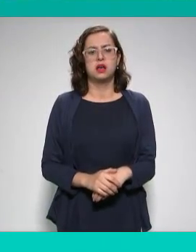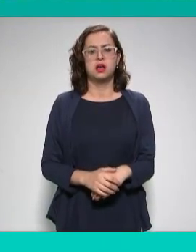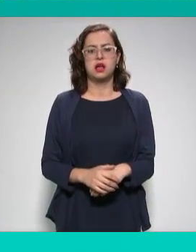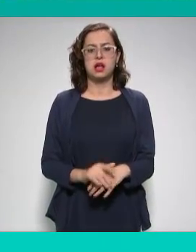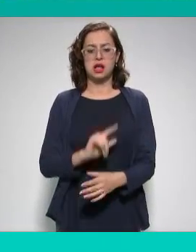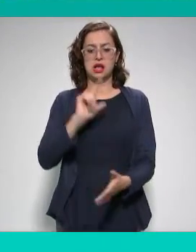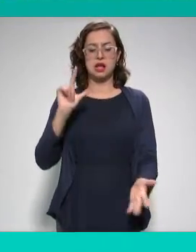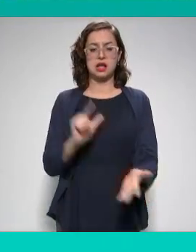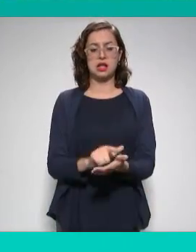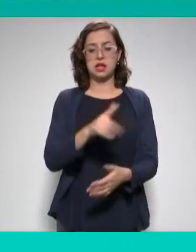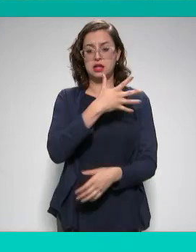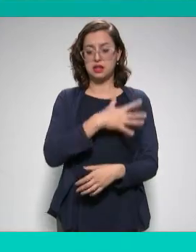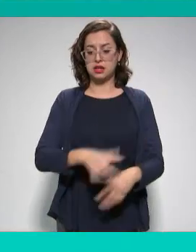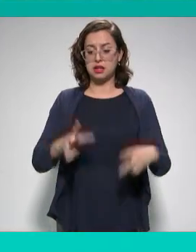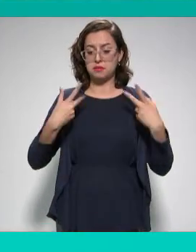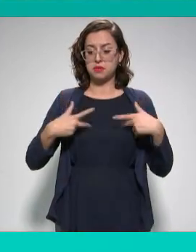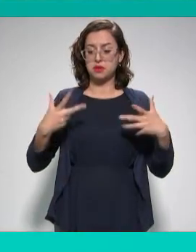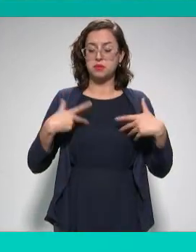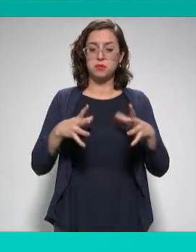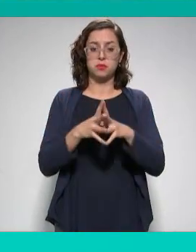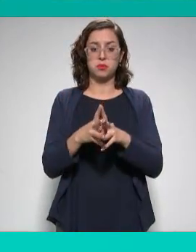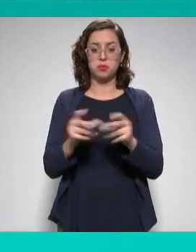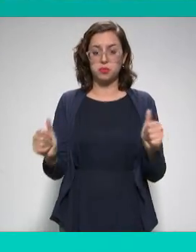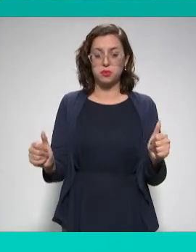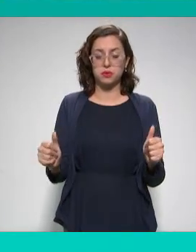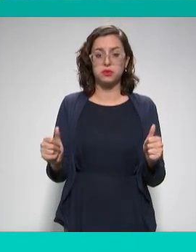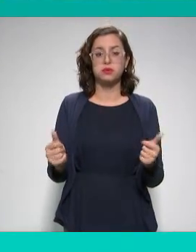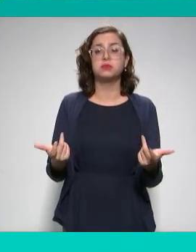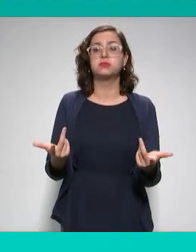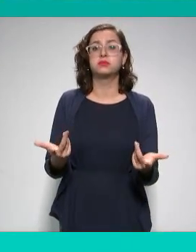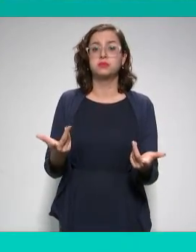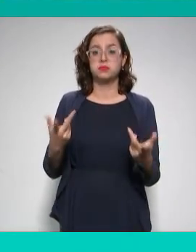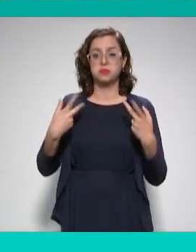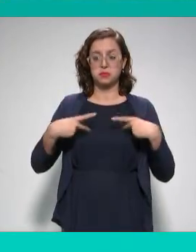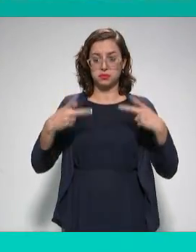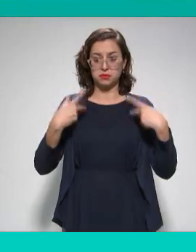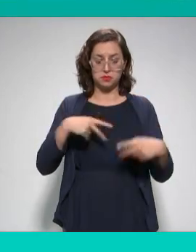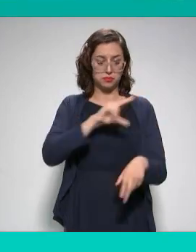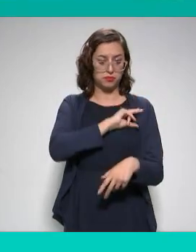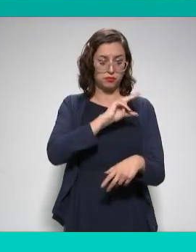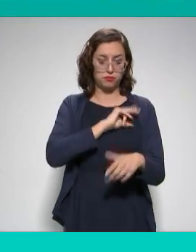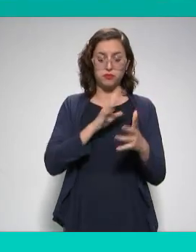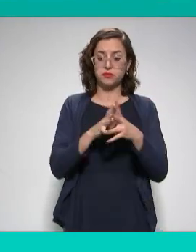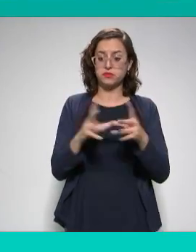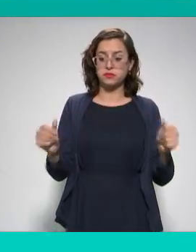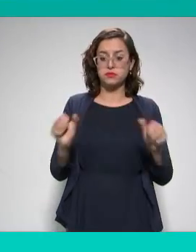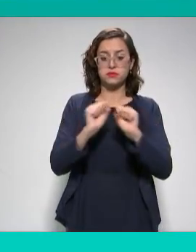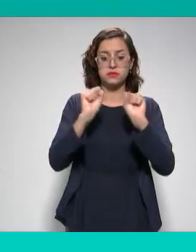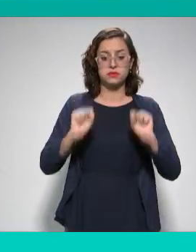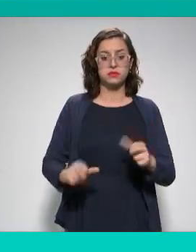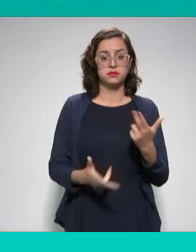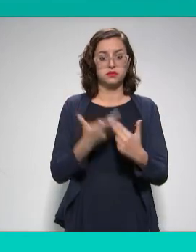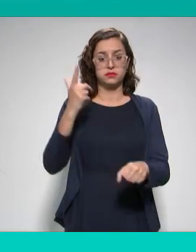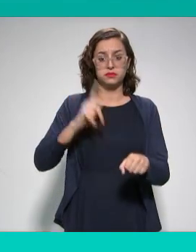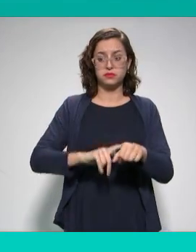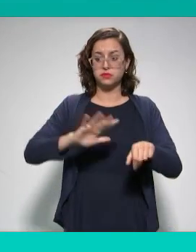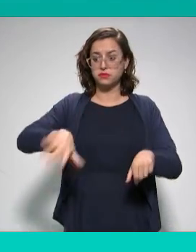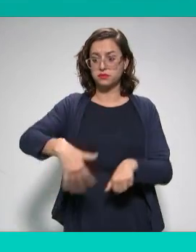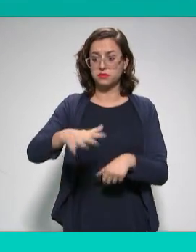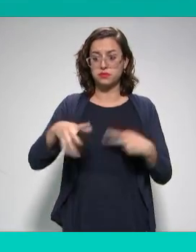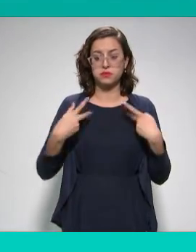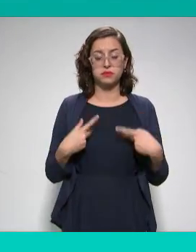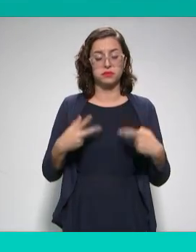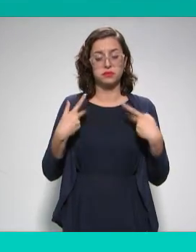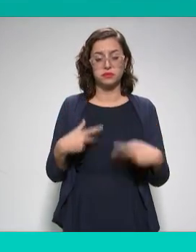desaparición de personas desaparición cometida por particulares y del sistema nacional de búsqueda de personas